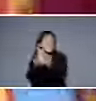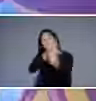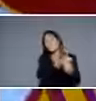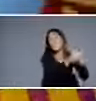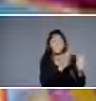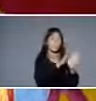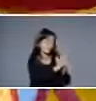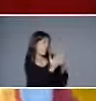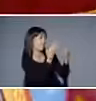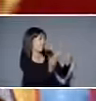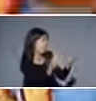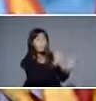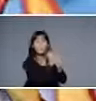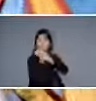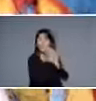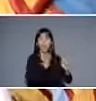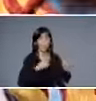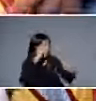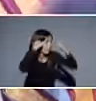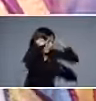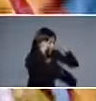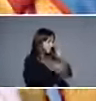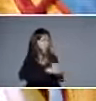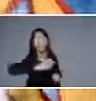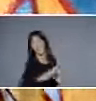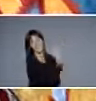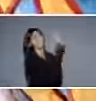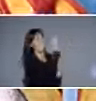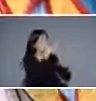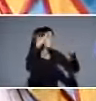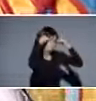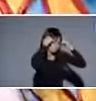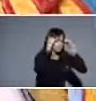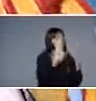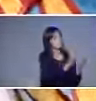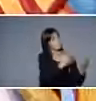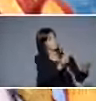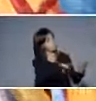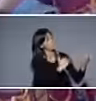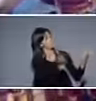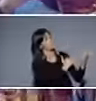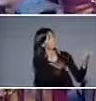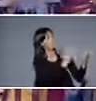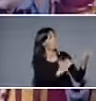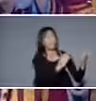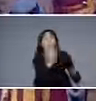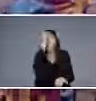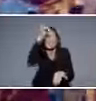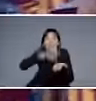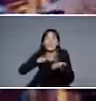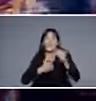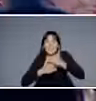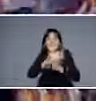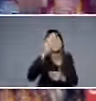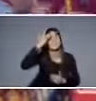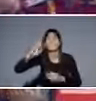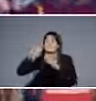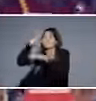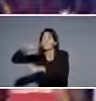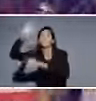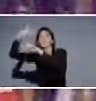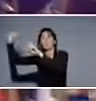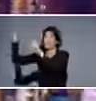seguir. Un libreto de murgas, el libro que más estudiaba. Algún día mi sueño